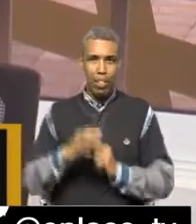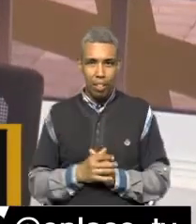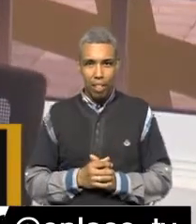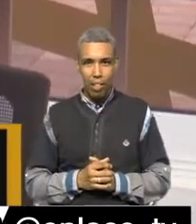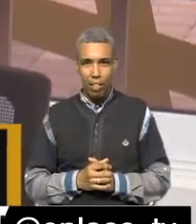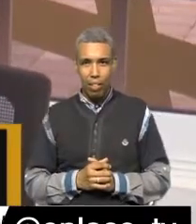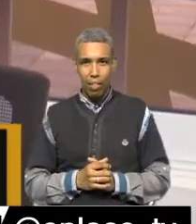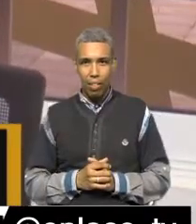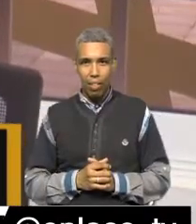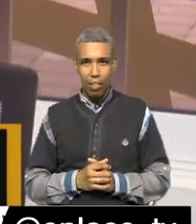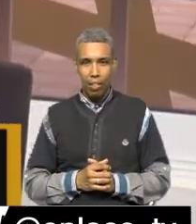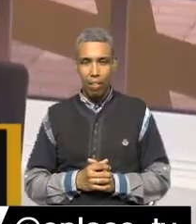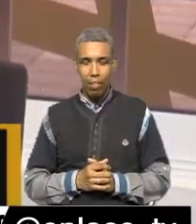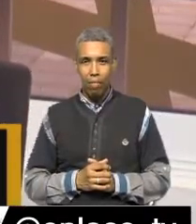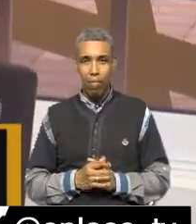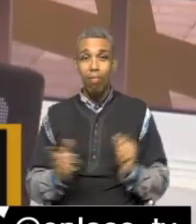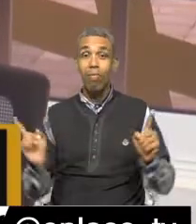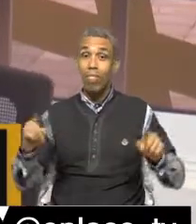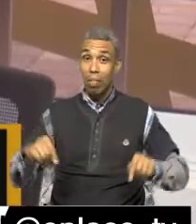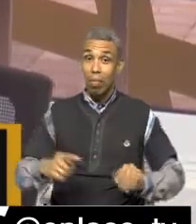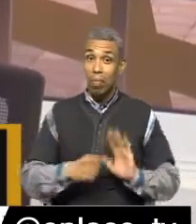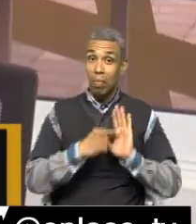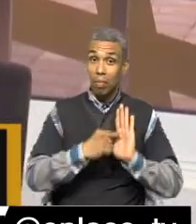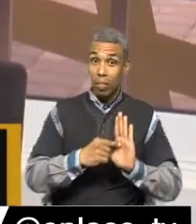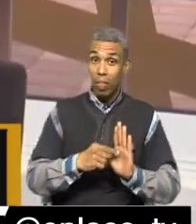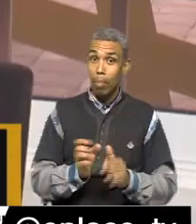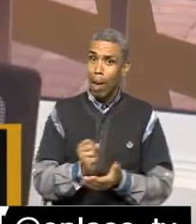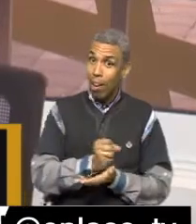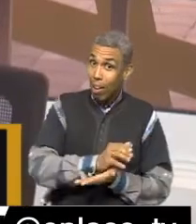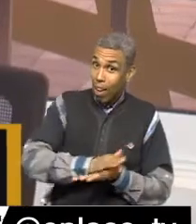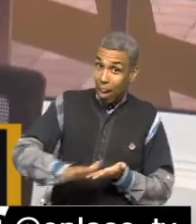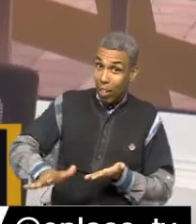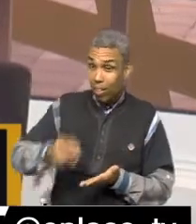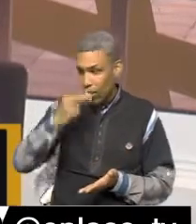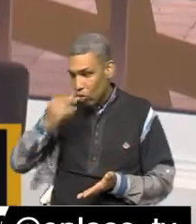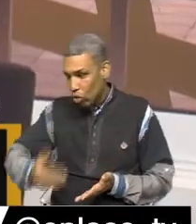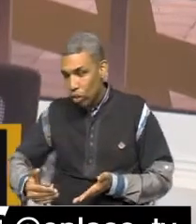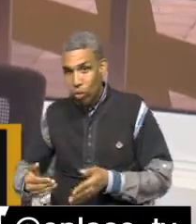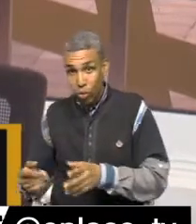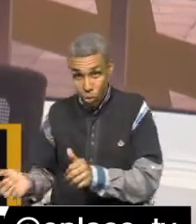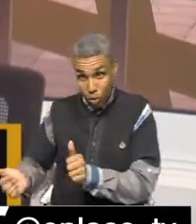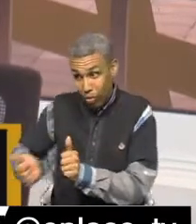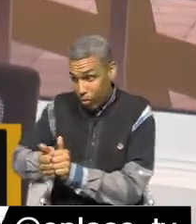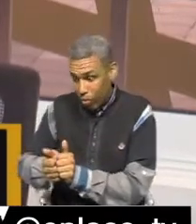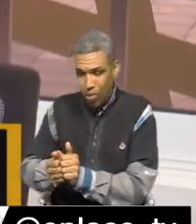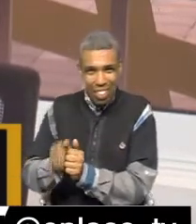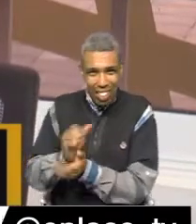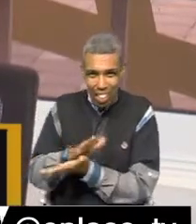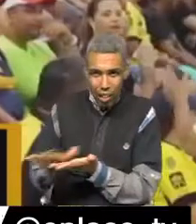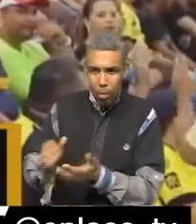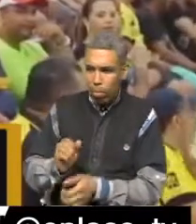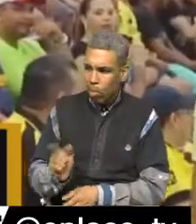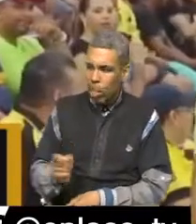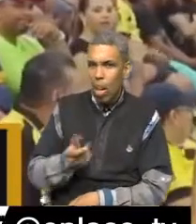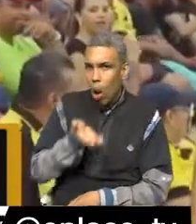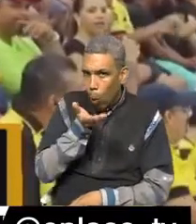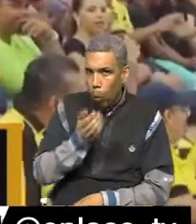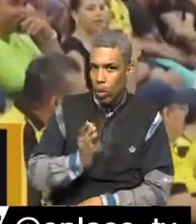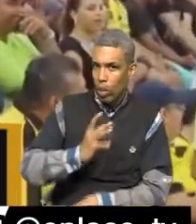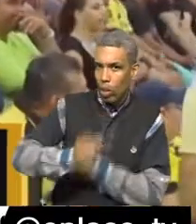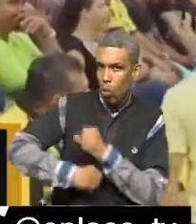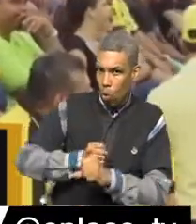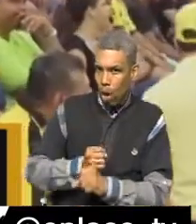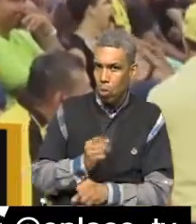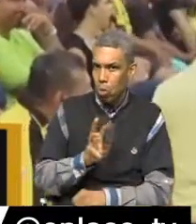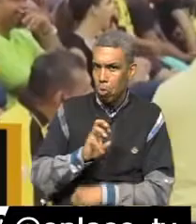Adicionalmente a eso va a tener también el ingreso completamente gratis a un menor de edad entre 5 y 12 años. La invitación del Club